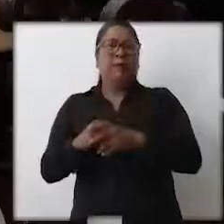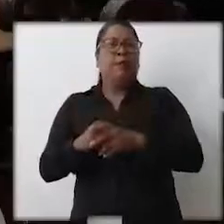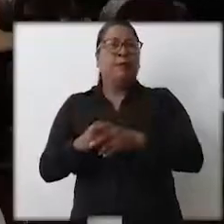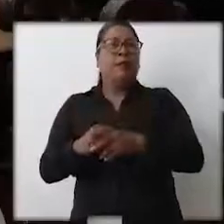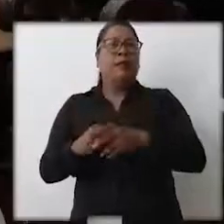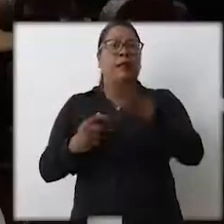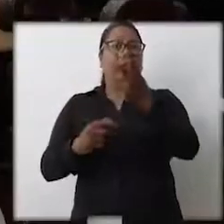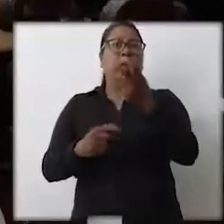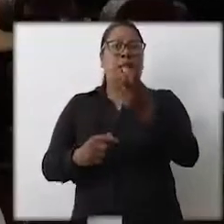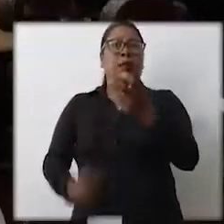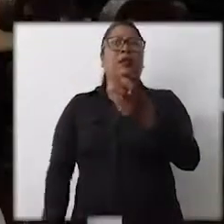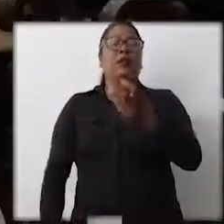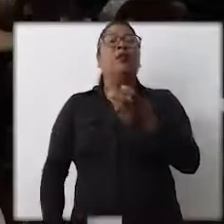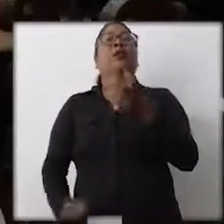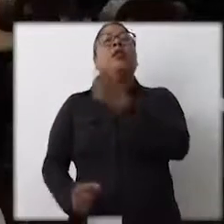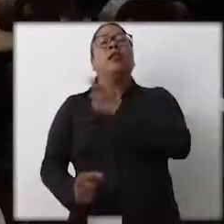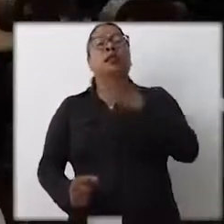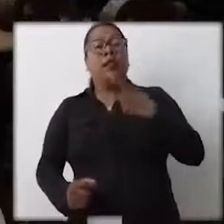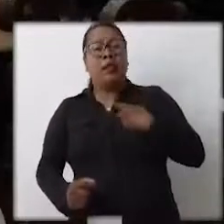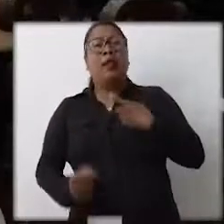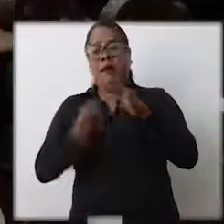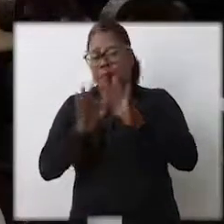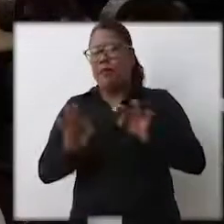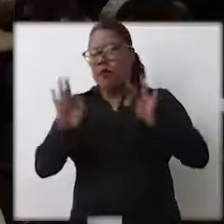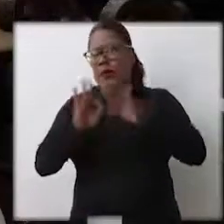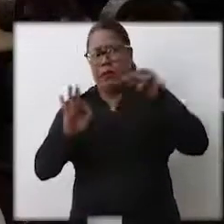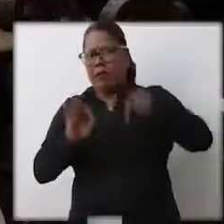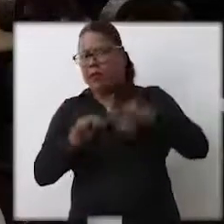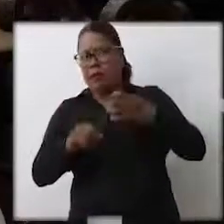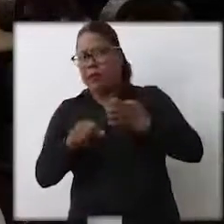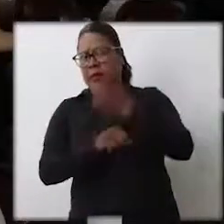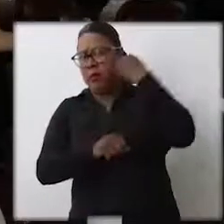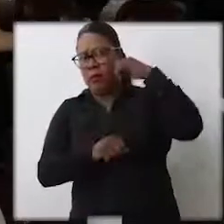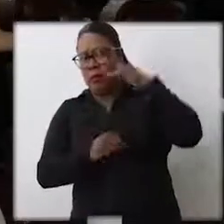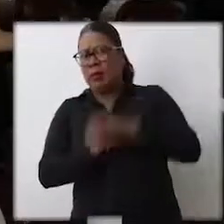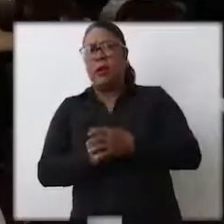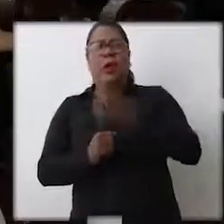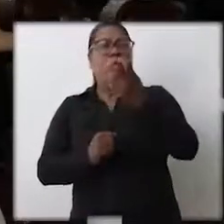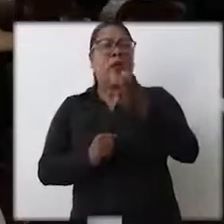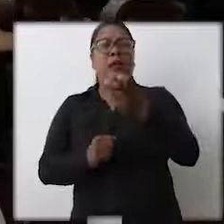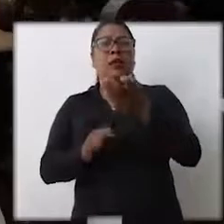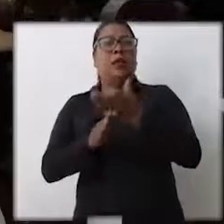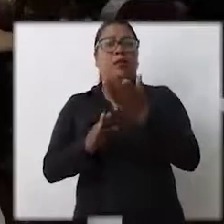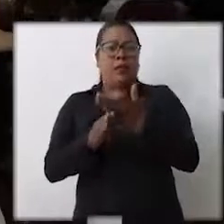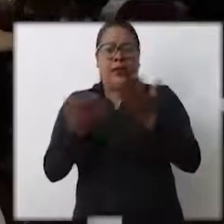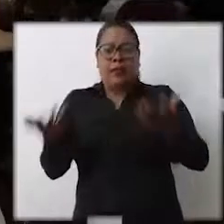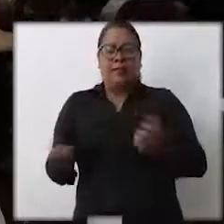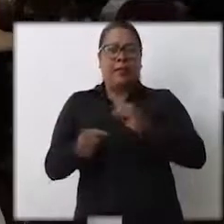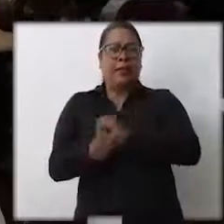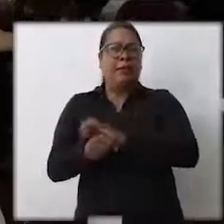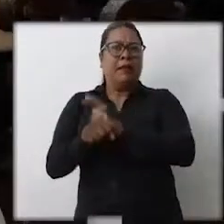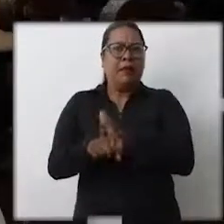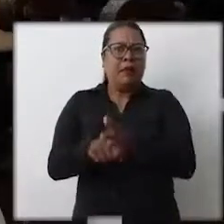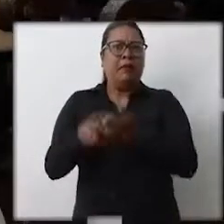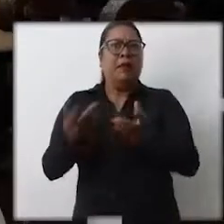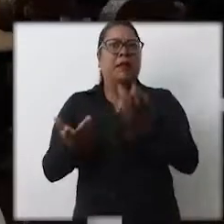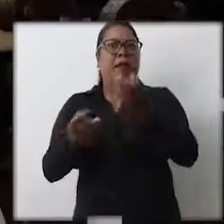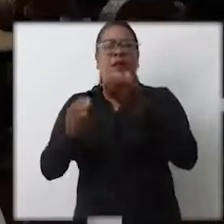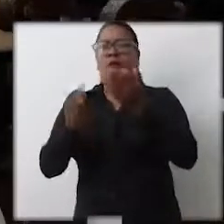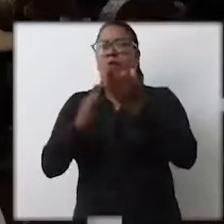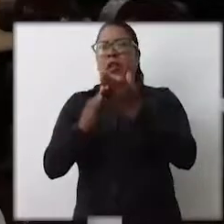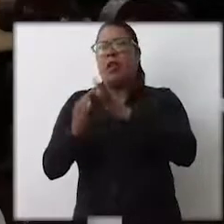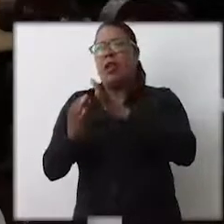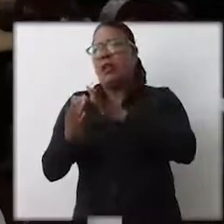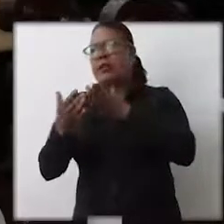de enseñanza-aprendizaje. Compañeras y compañeros de este cabildo, en la búsqueda de mecanismos para mitigar